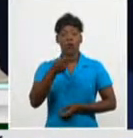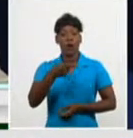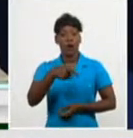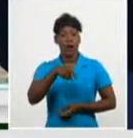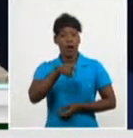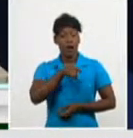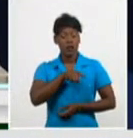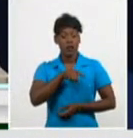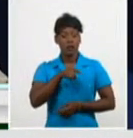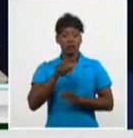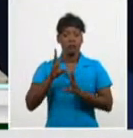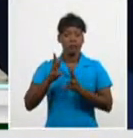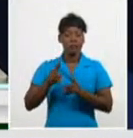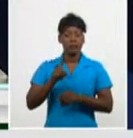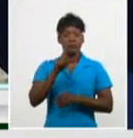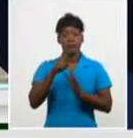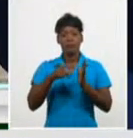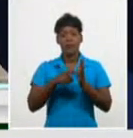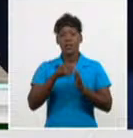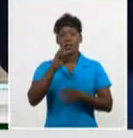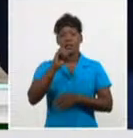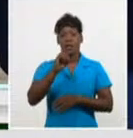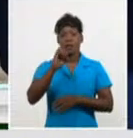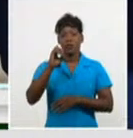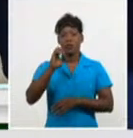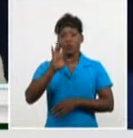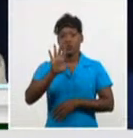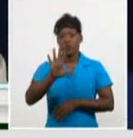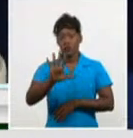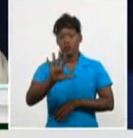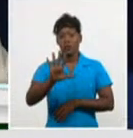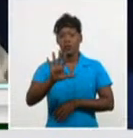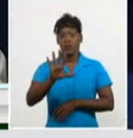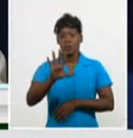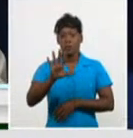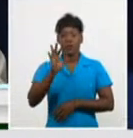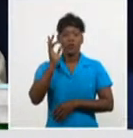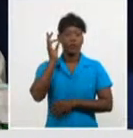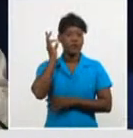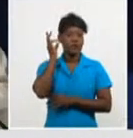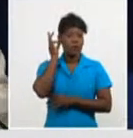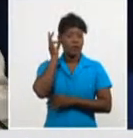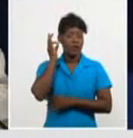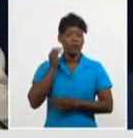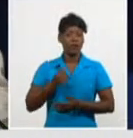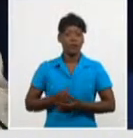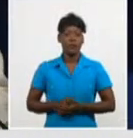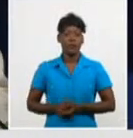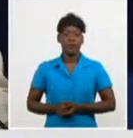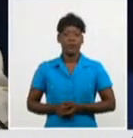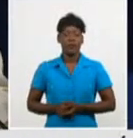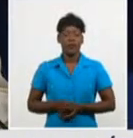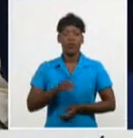acumulado de 1.105 del sexo femenino, que es el